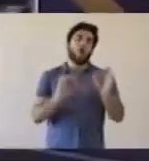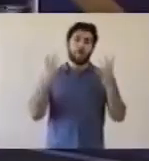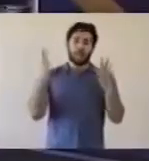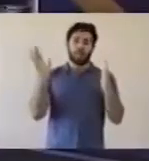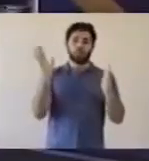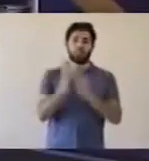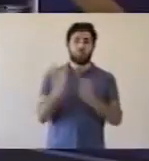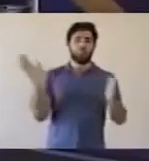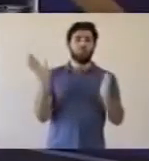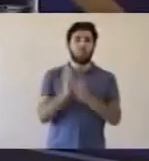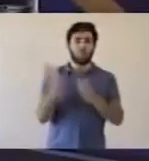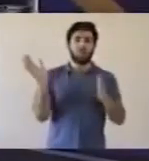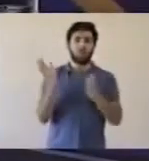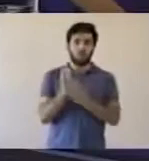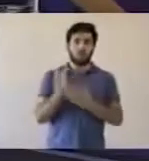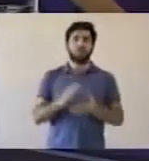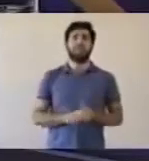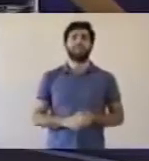o con las palmas.